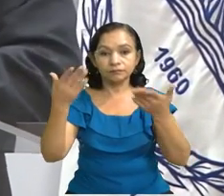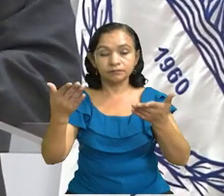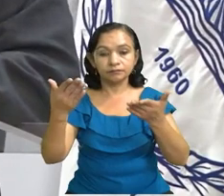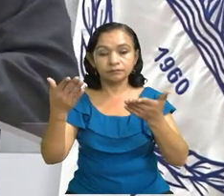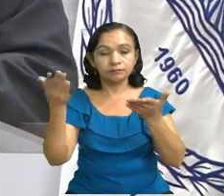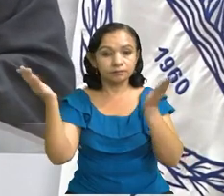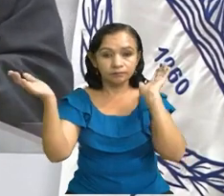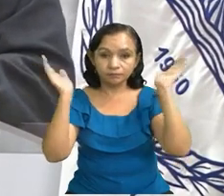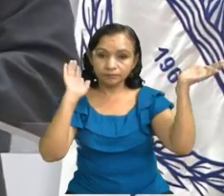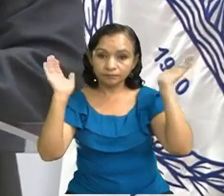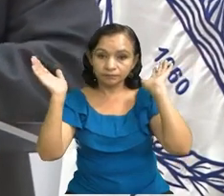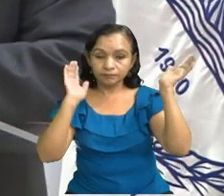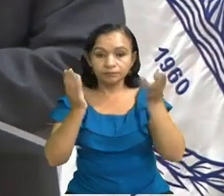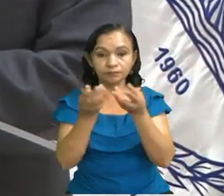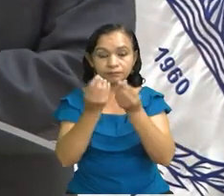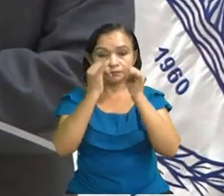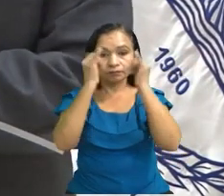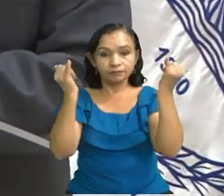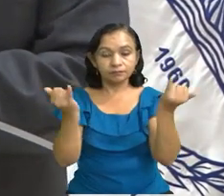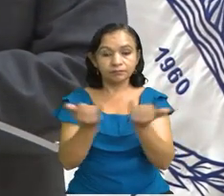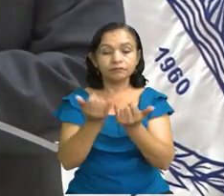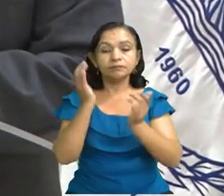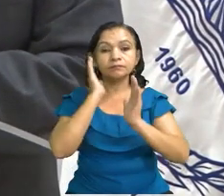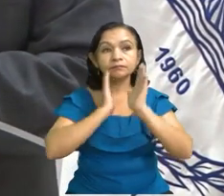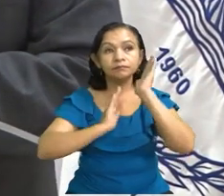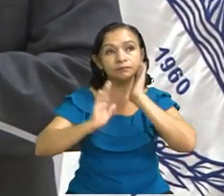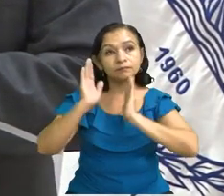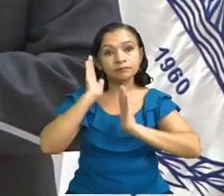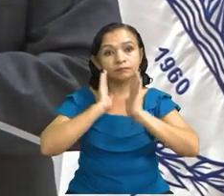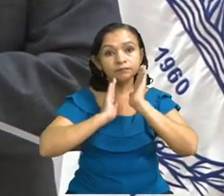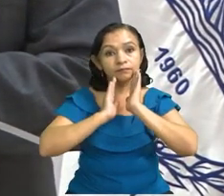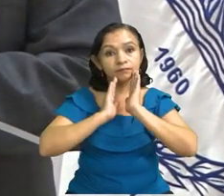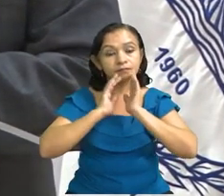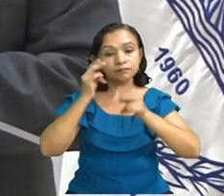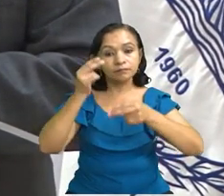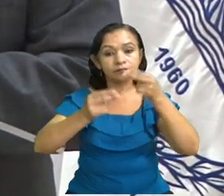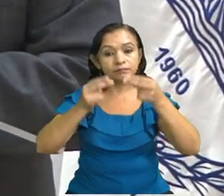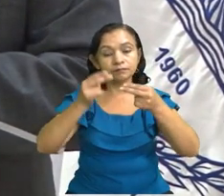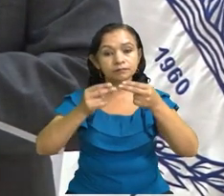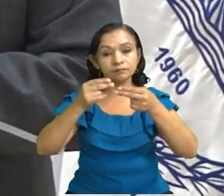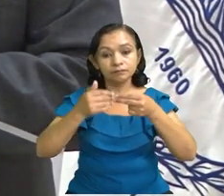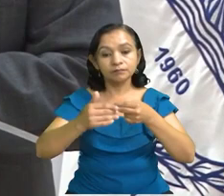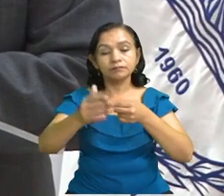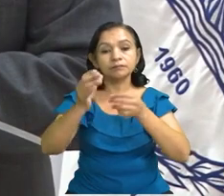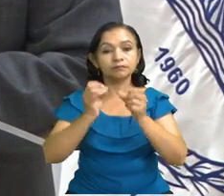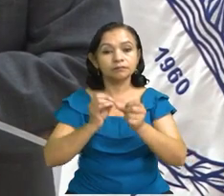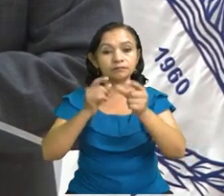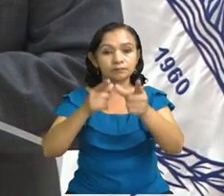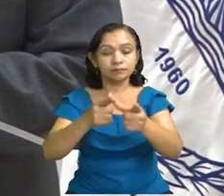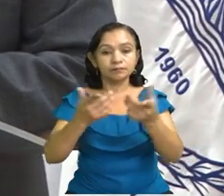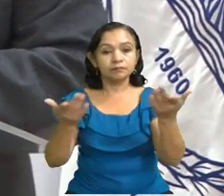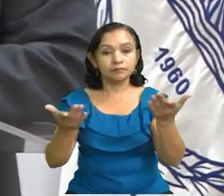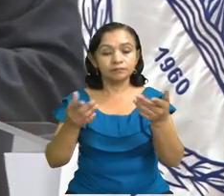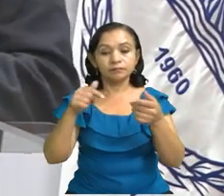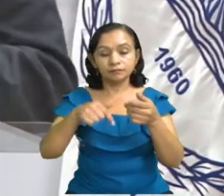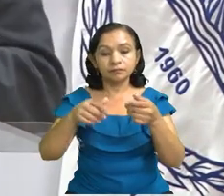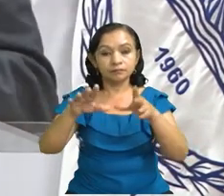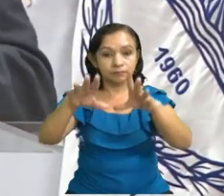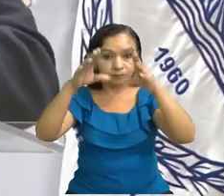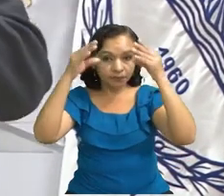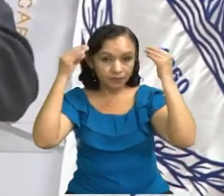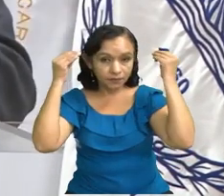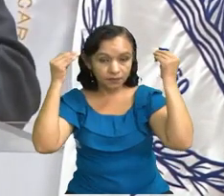mercados financieros nacionales e internacionales en agosto, indicadores macroeconómicos en octubre. Para estos cursos,